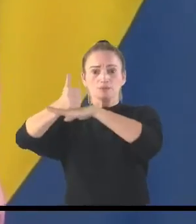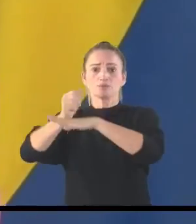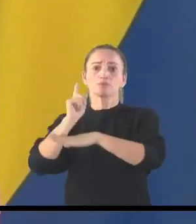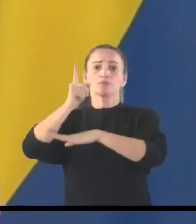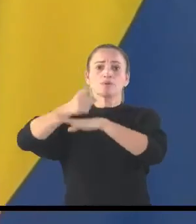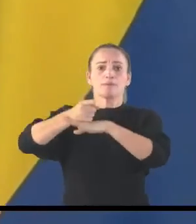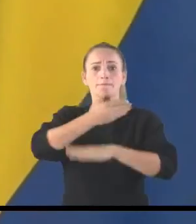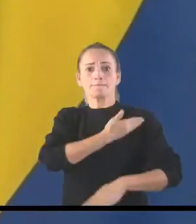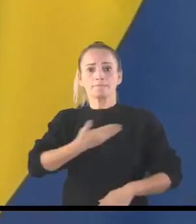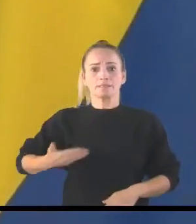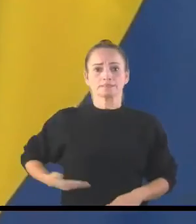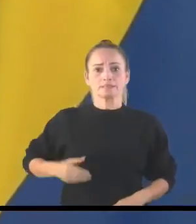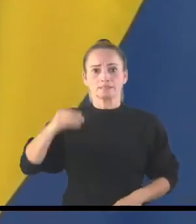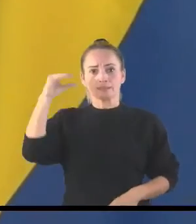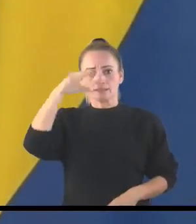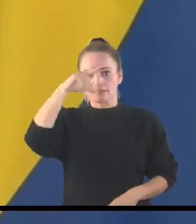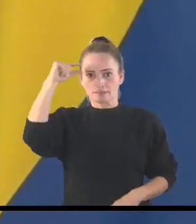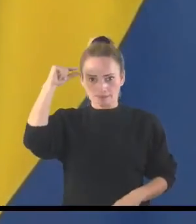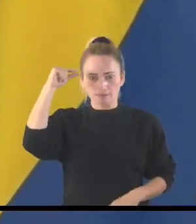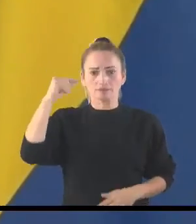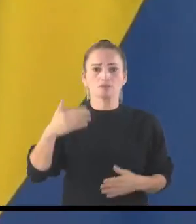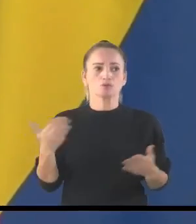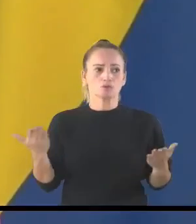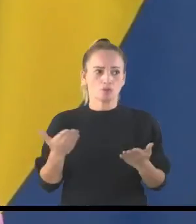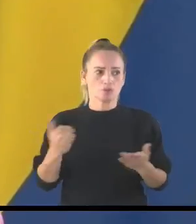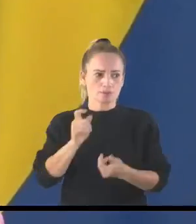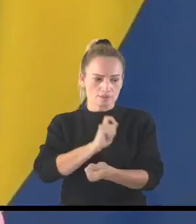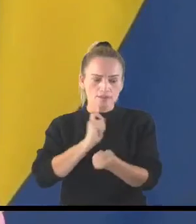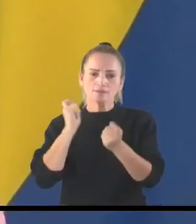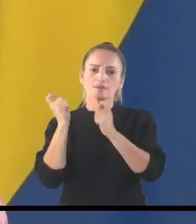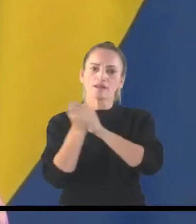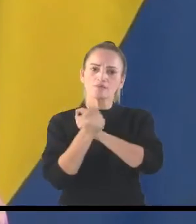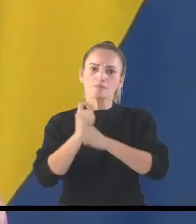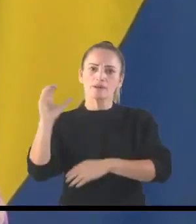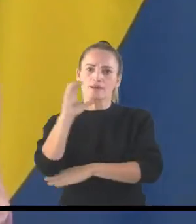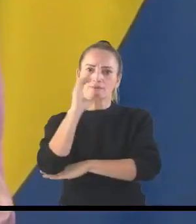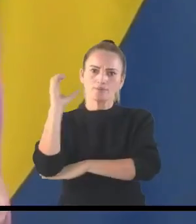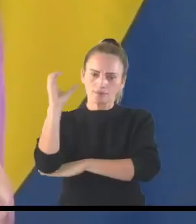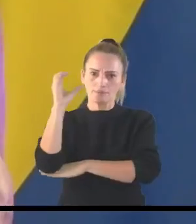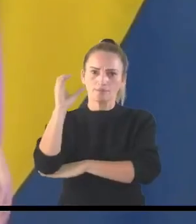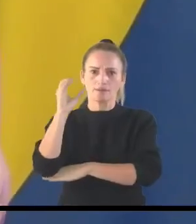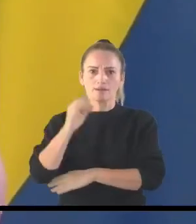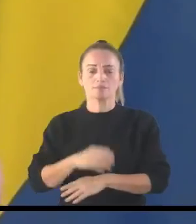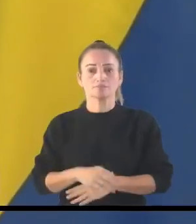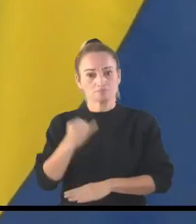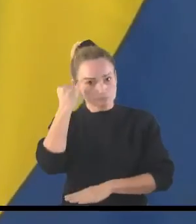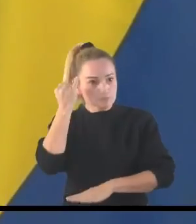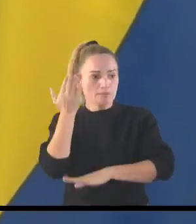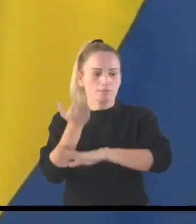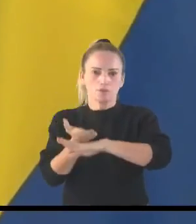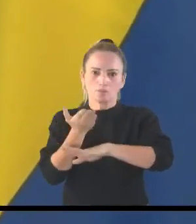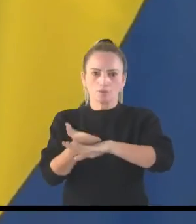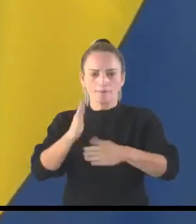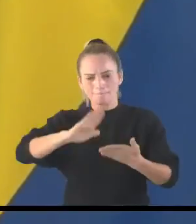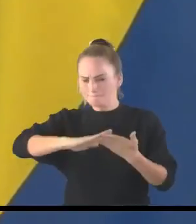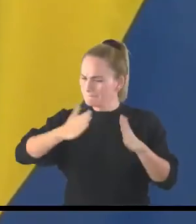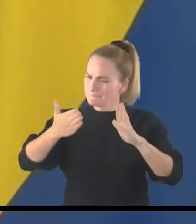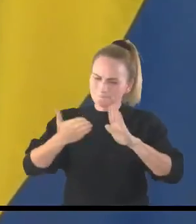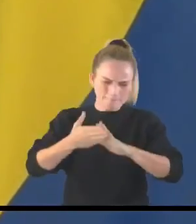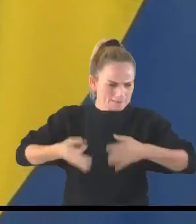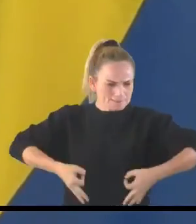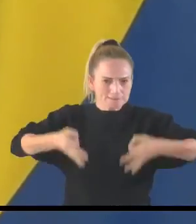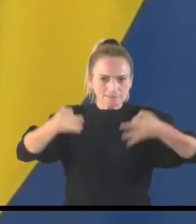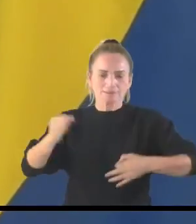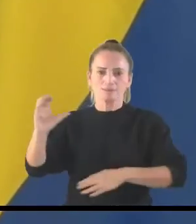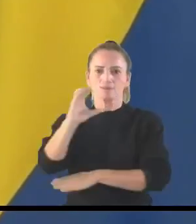de nuestro presidente Gustavo Petro en transformar este país, en apostarle a la paz total